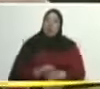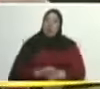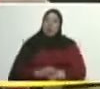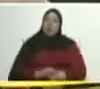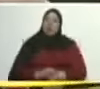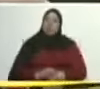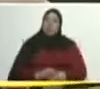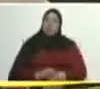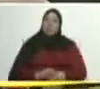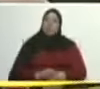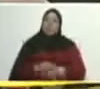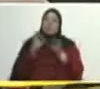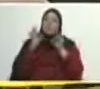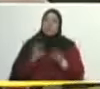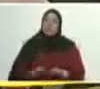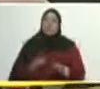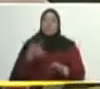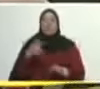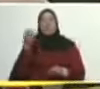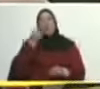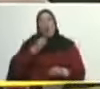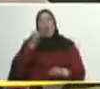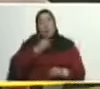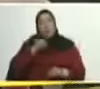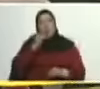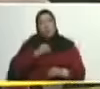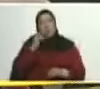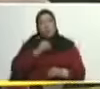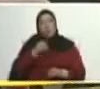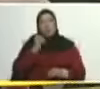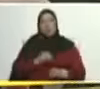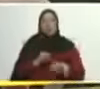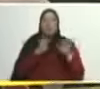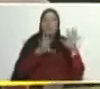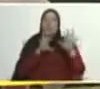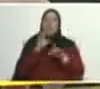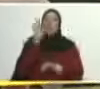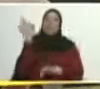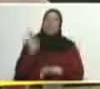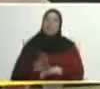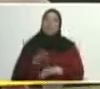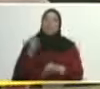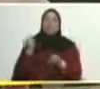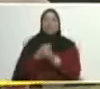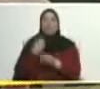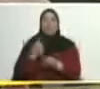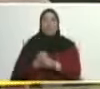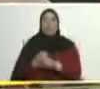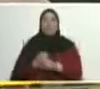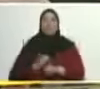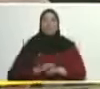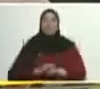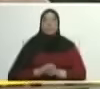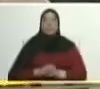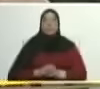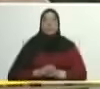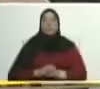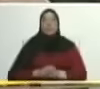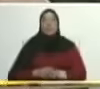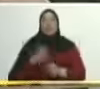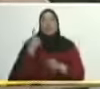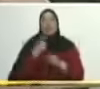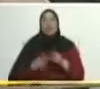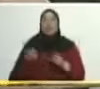Podríamos tener seguridad alimentaria para el 90% si yo puedo comprarte algo a ti. Pero no